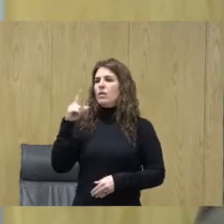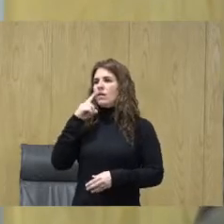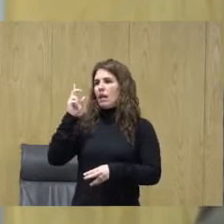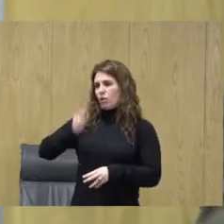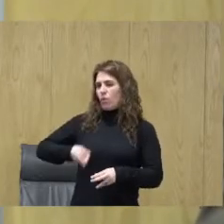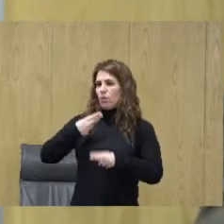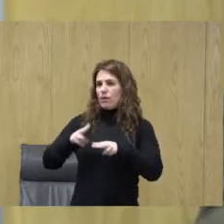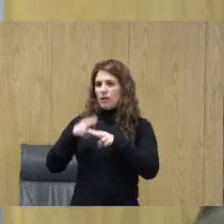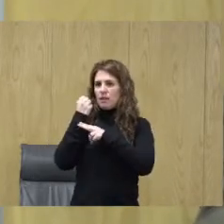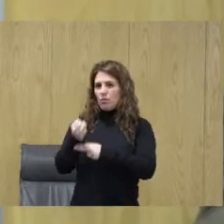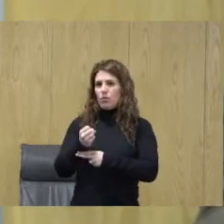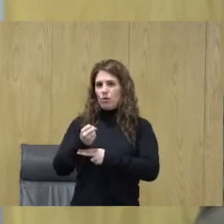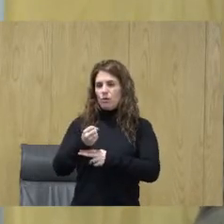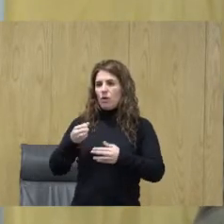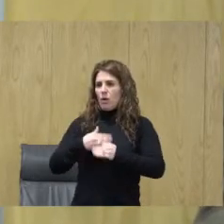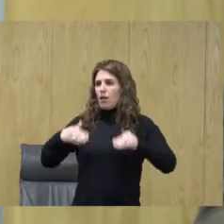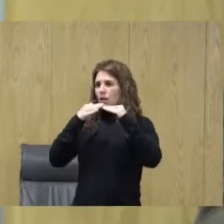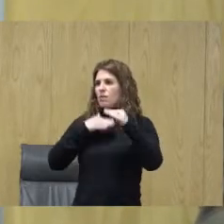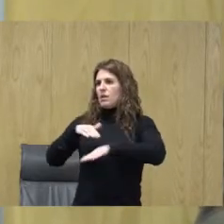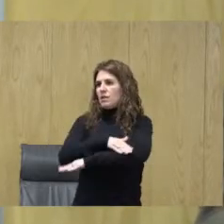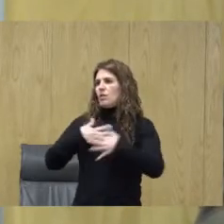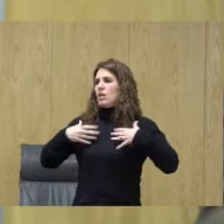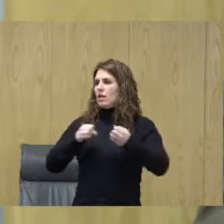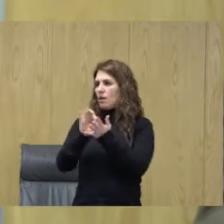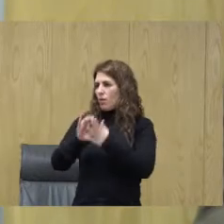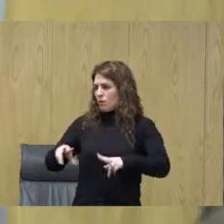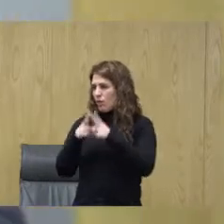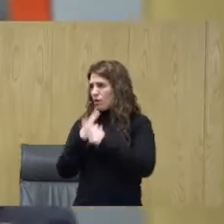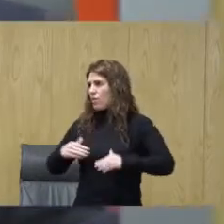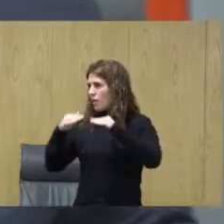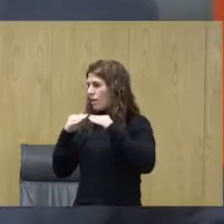del Ministerio de Sanidad, Servicios Sociales e Igualdad.